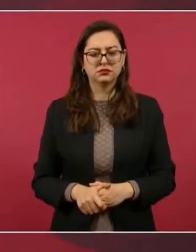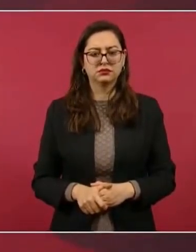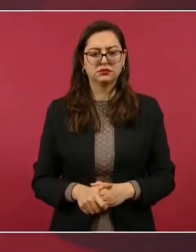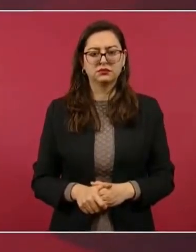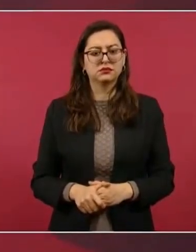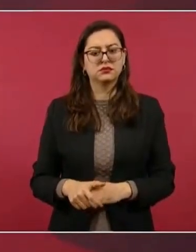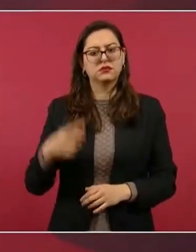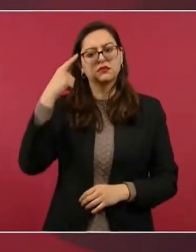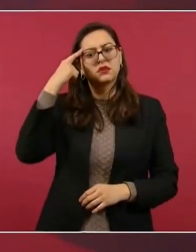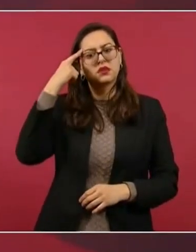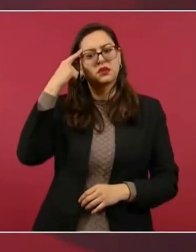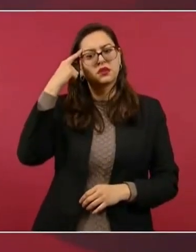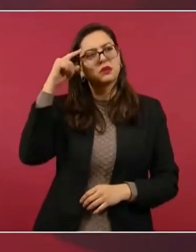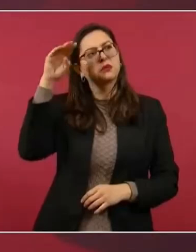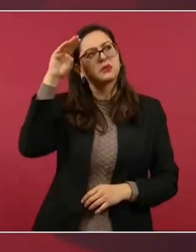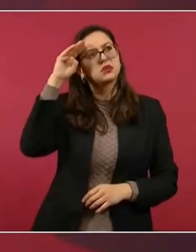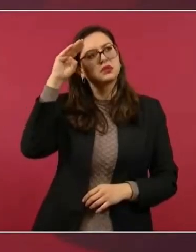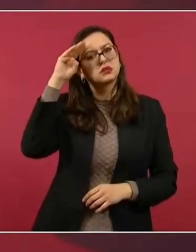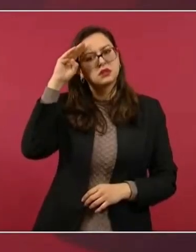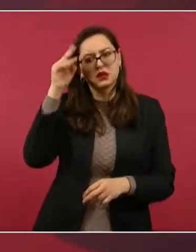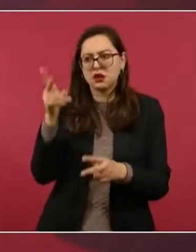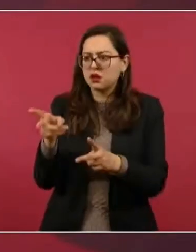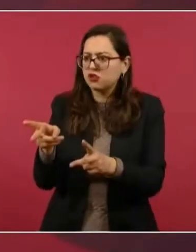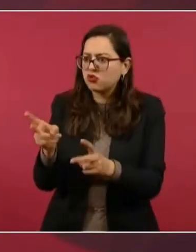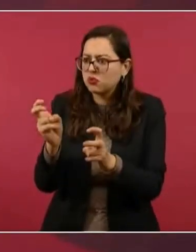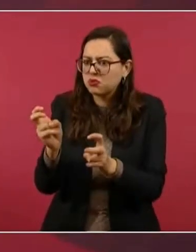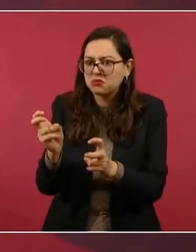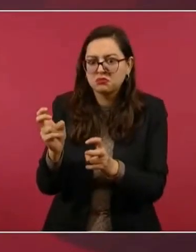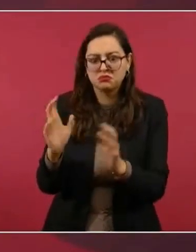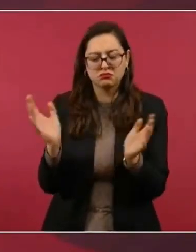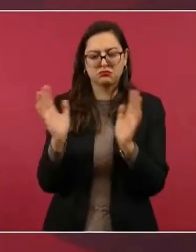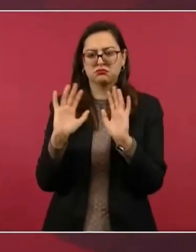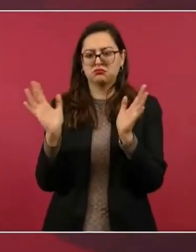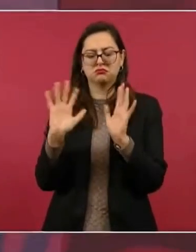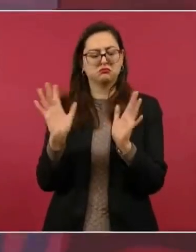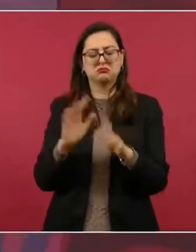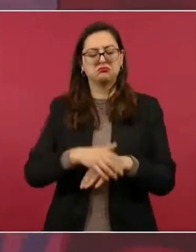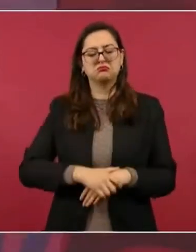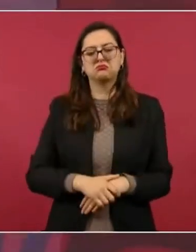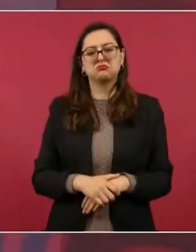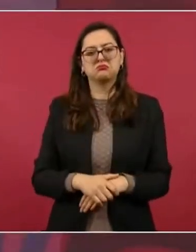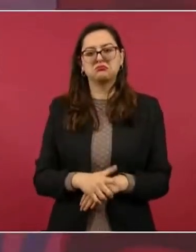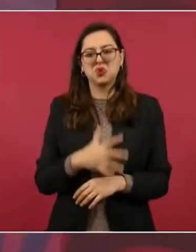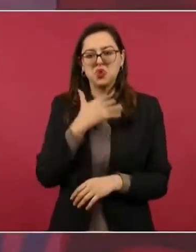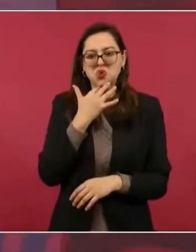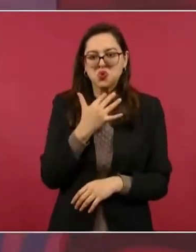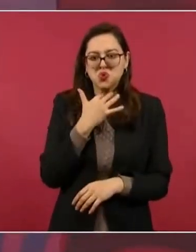No tenían ni siquiera la idea de la corrupción,